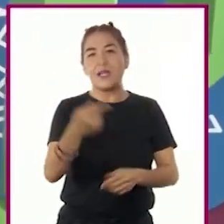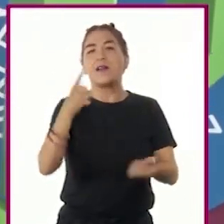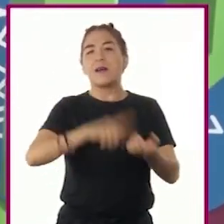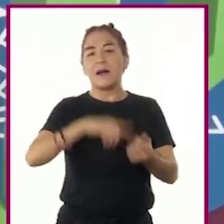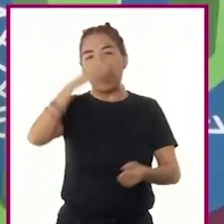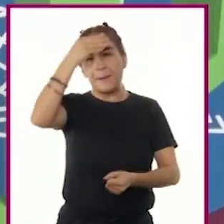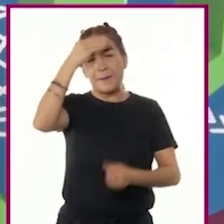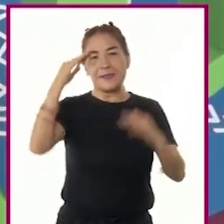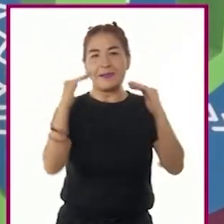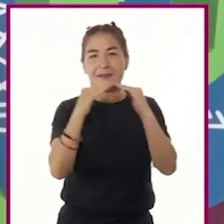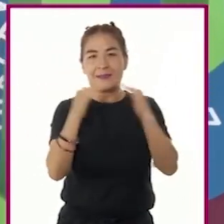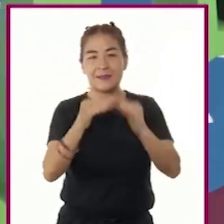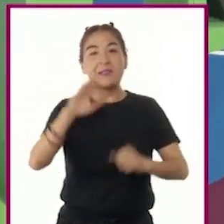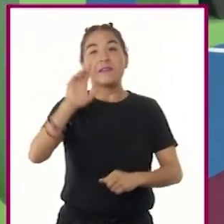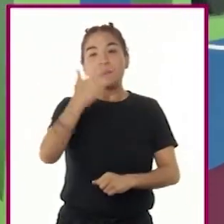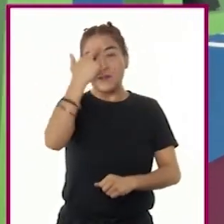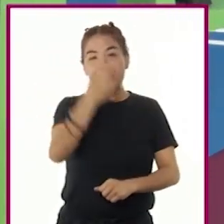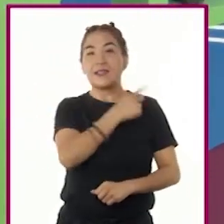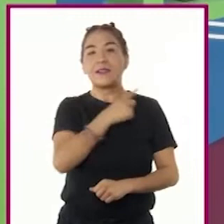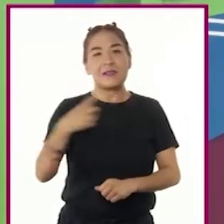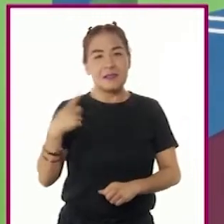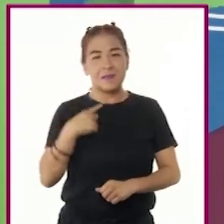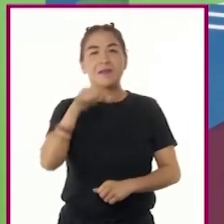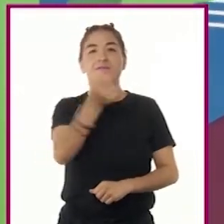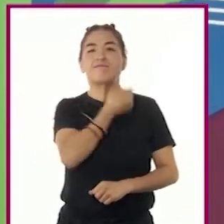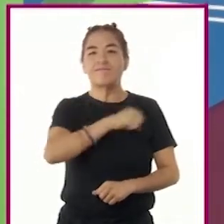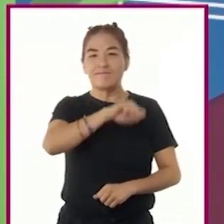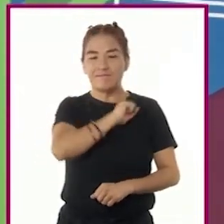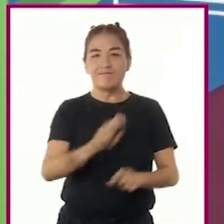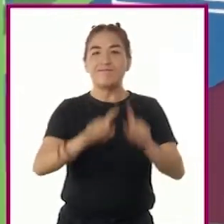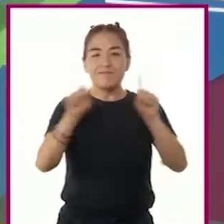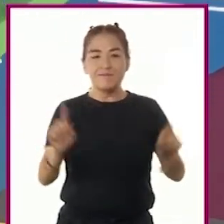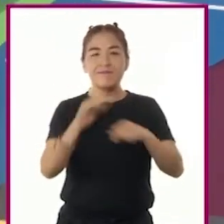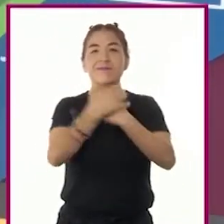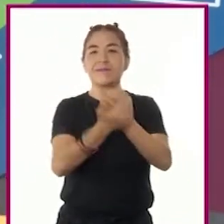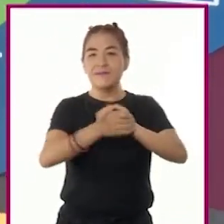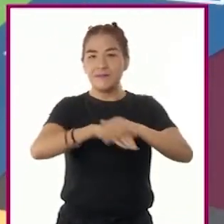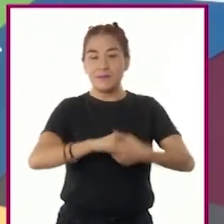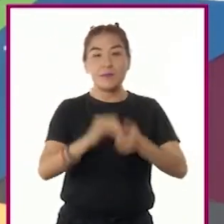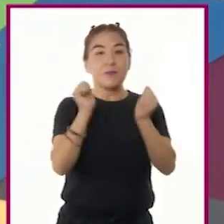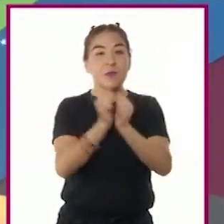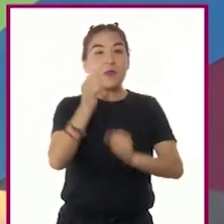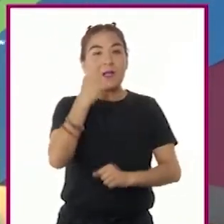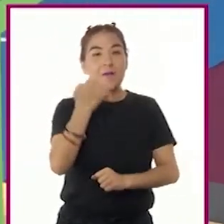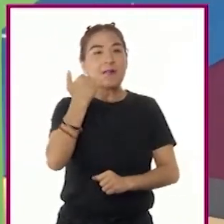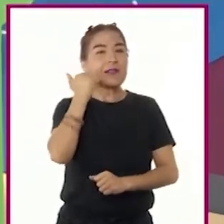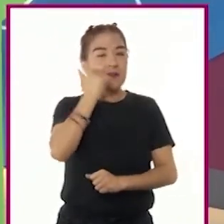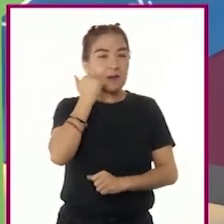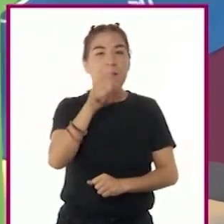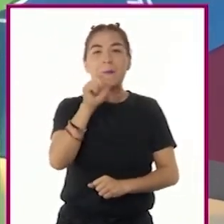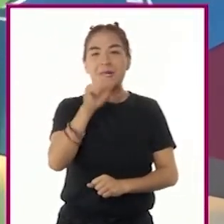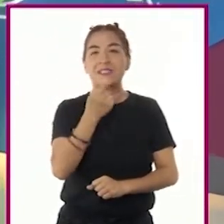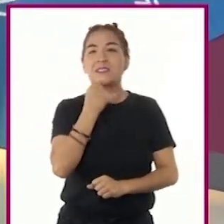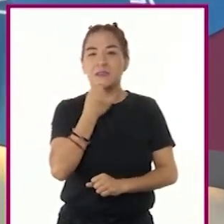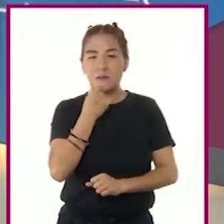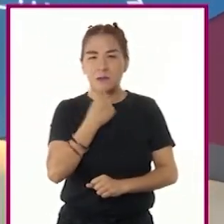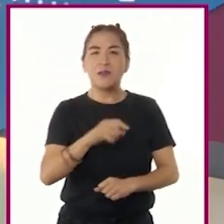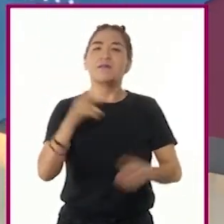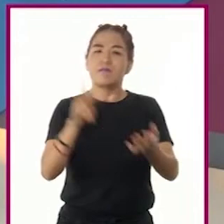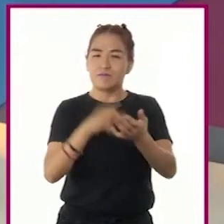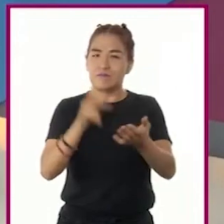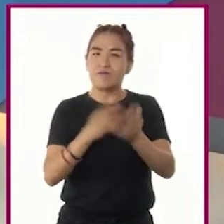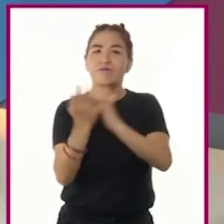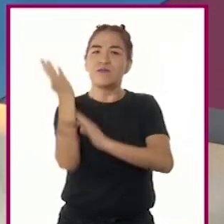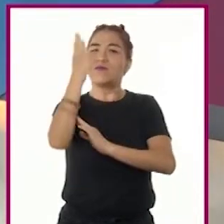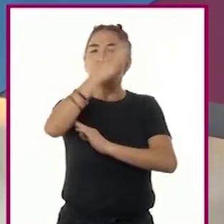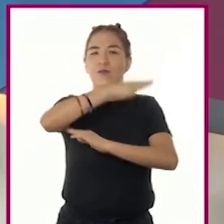Casa. Recuerden mantener la sana distancia, lavarse las manos con agua y jabón durante 20 segundos, varias veces al día